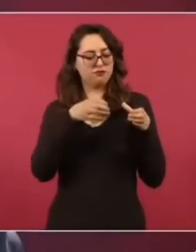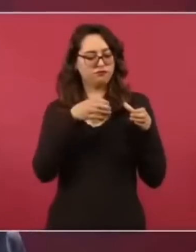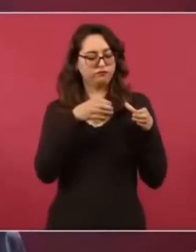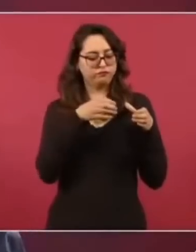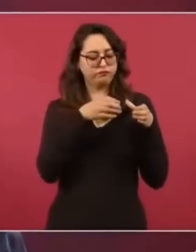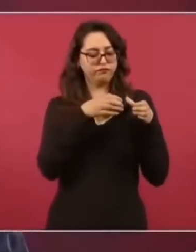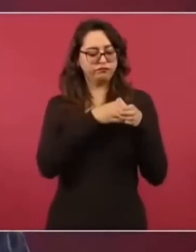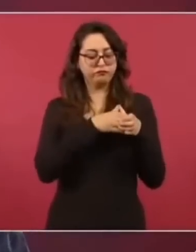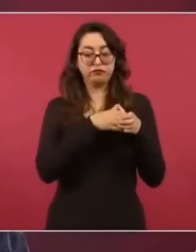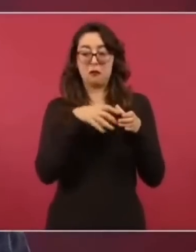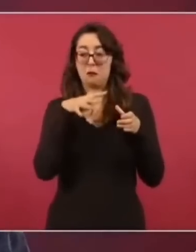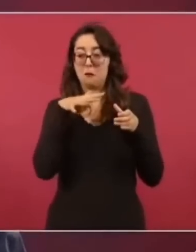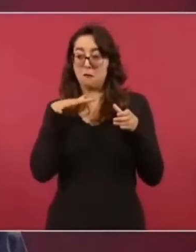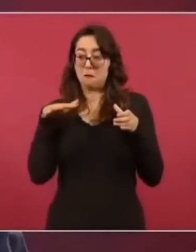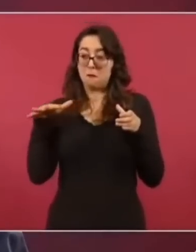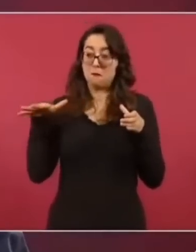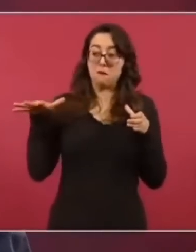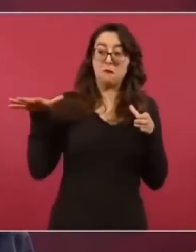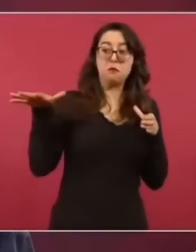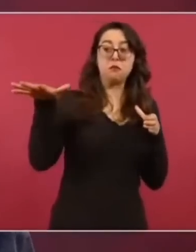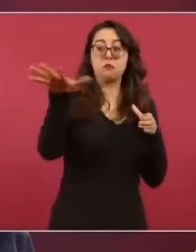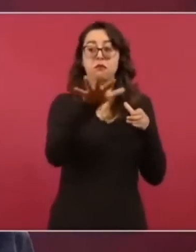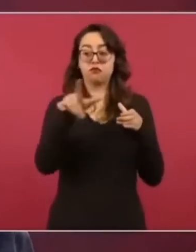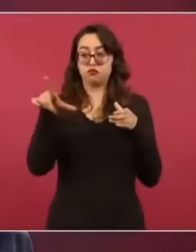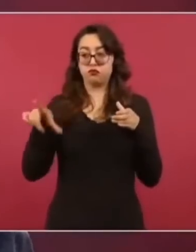en su beneficio